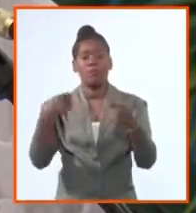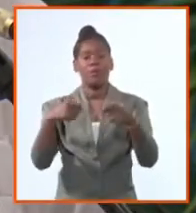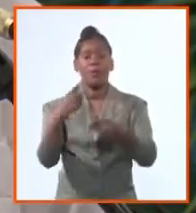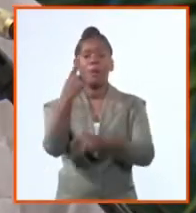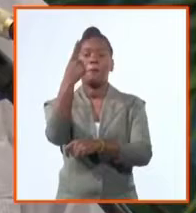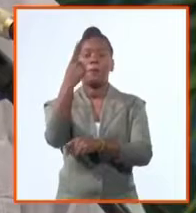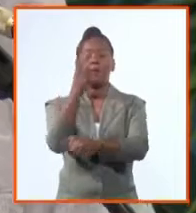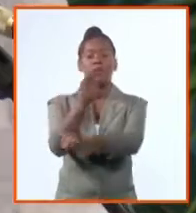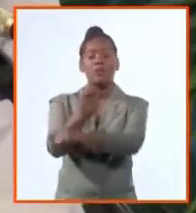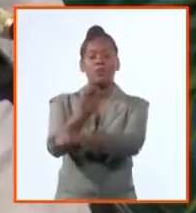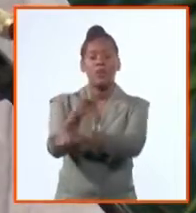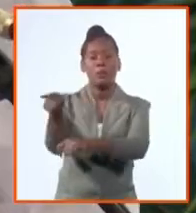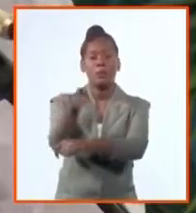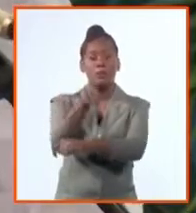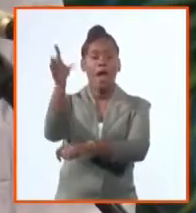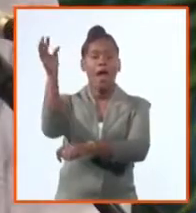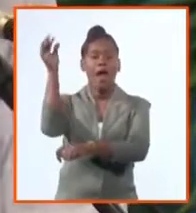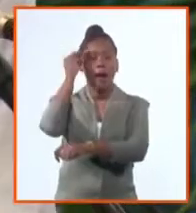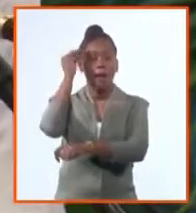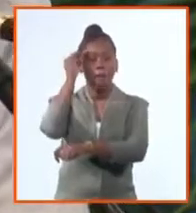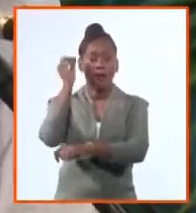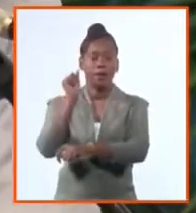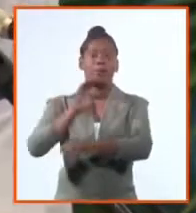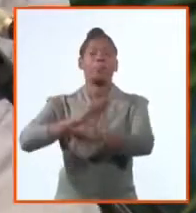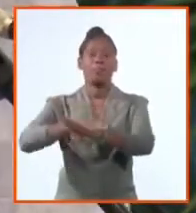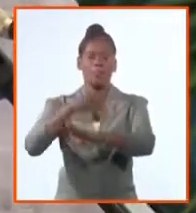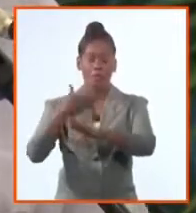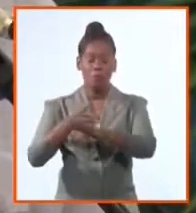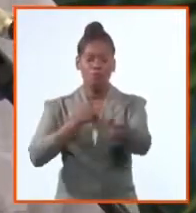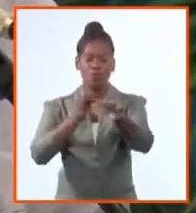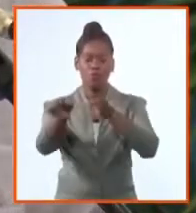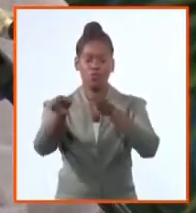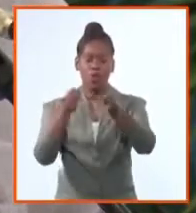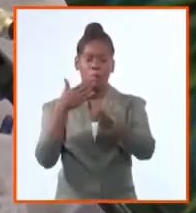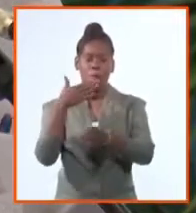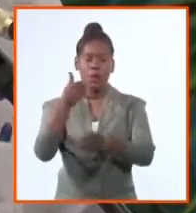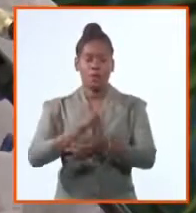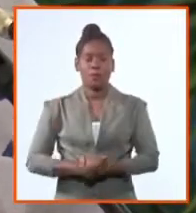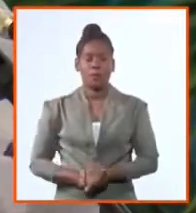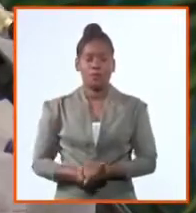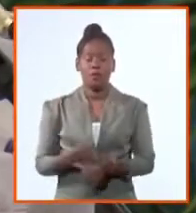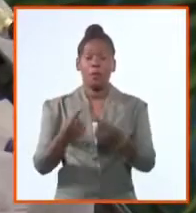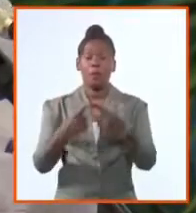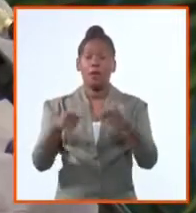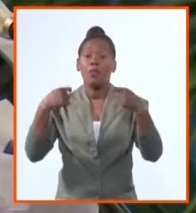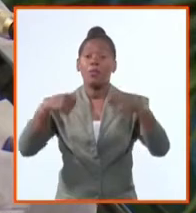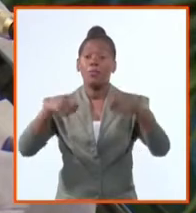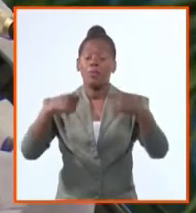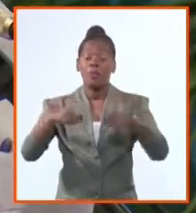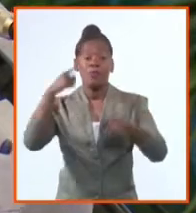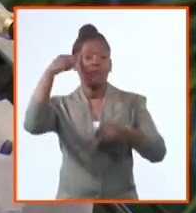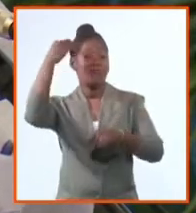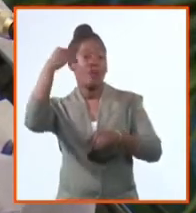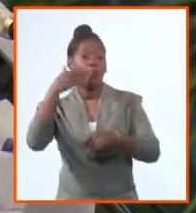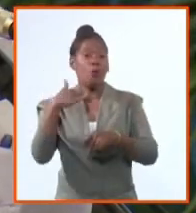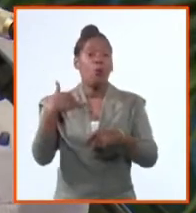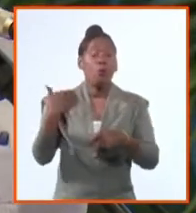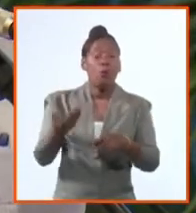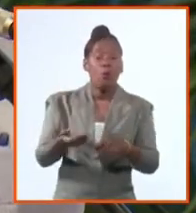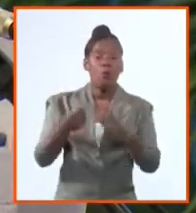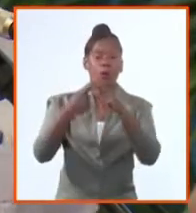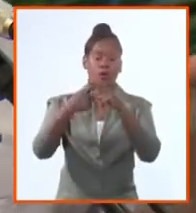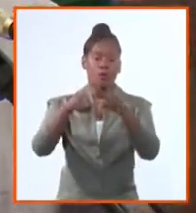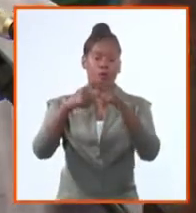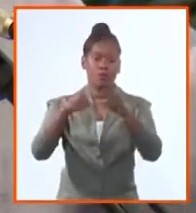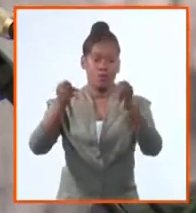del desarrollo o algo así, y ahí está los problemas de economía política. Desapareció como tal el Departamento de